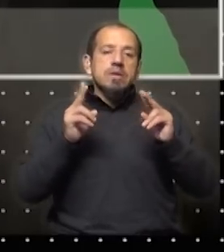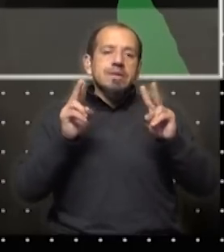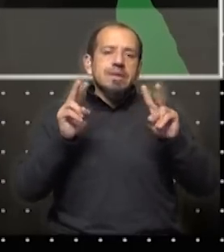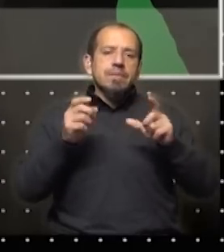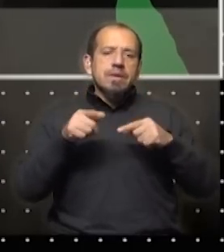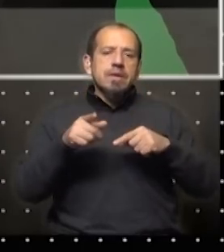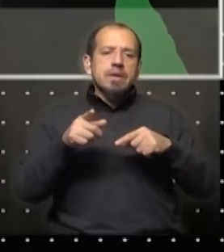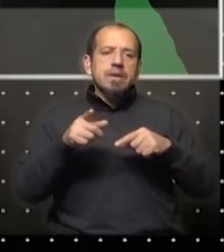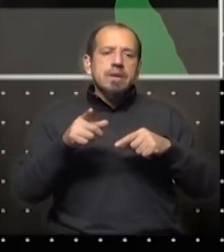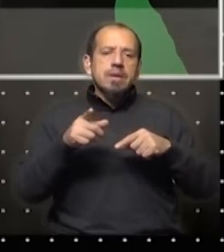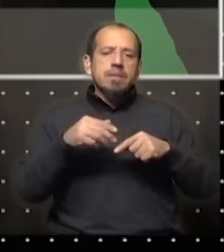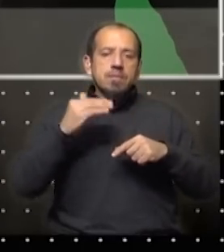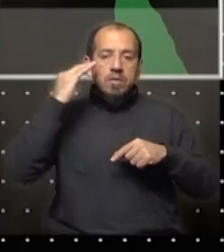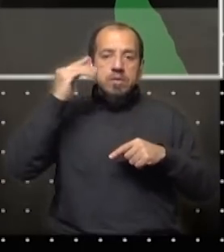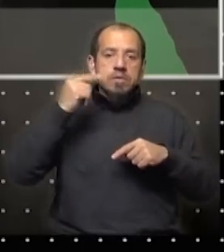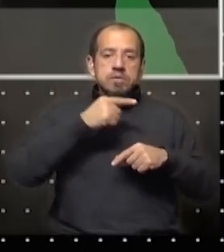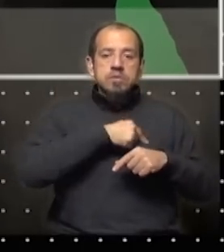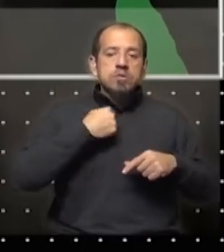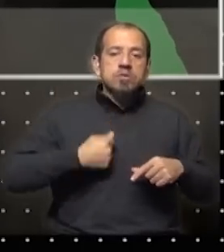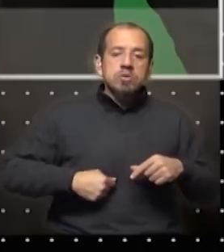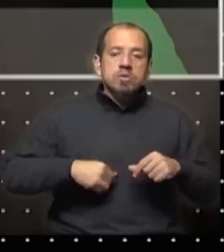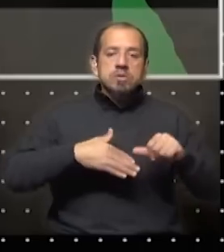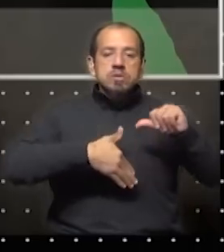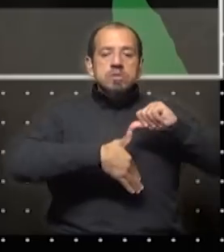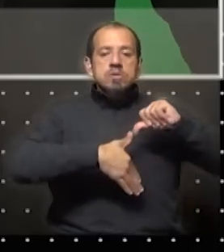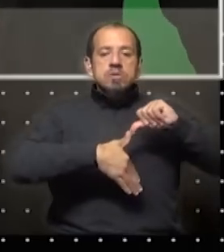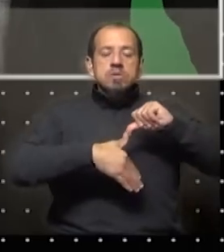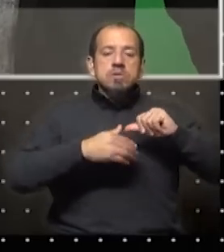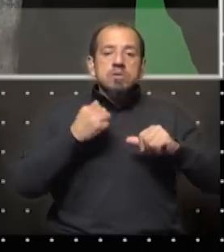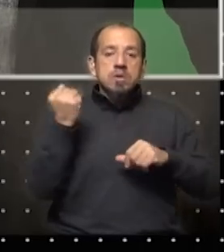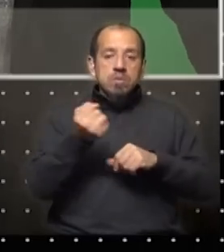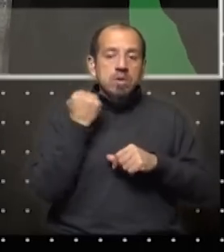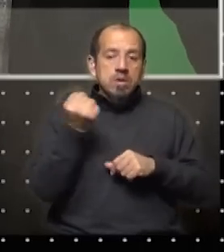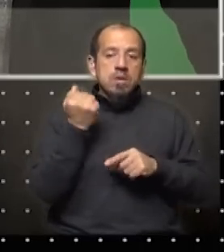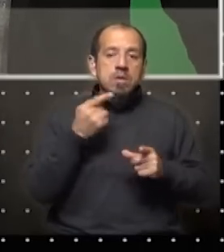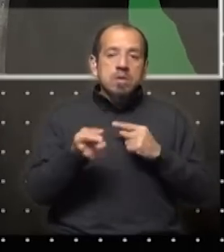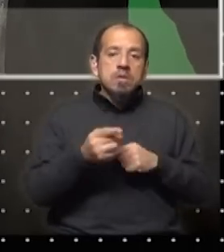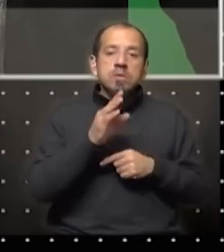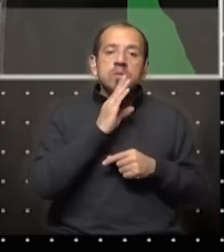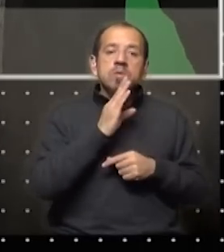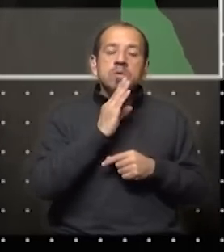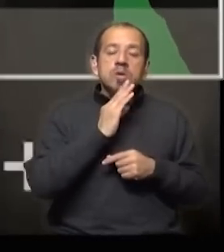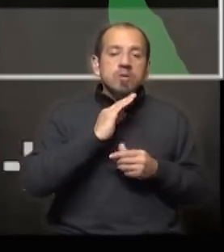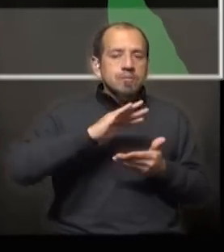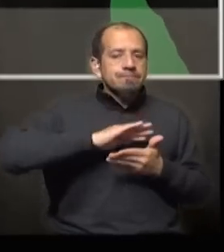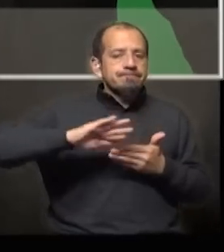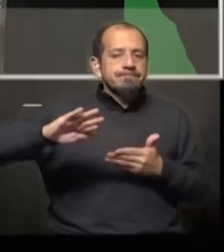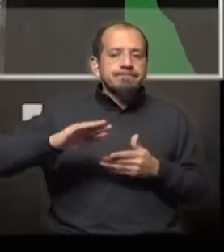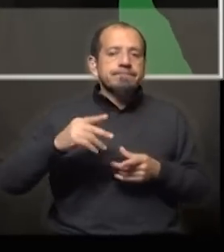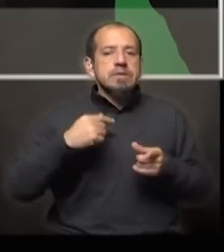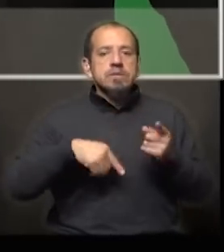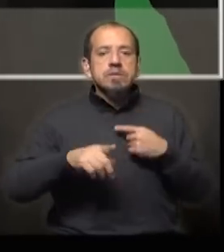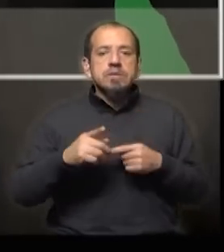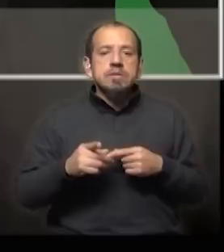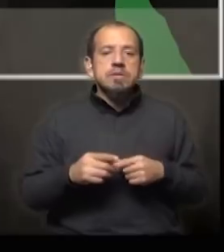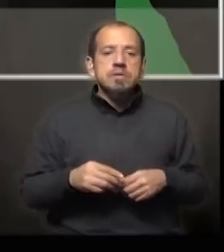todos modos Hay una presencia china en América Latina absolutamente relevante que desplazó a Estados Unidos entonces un poquito ya estamos